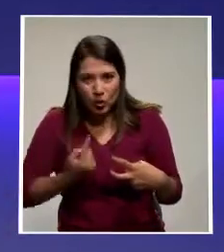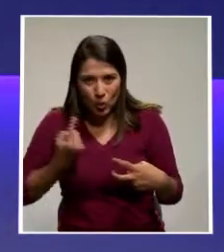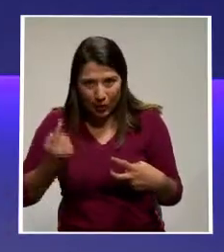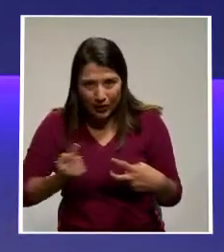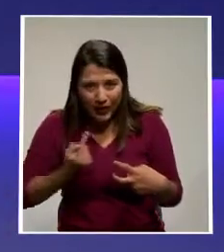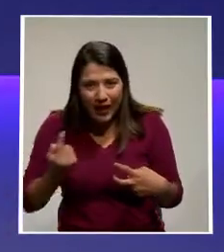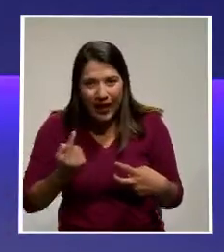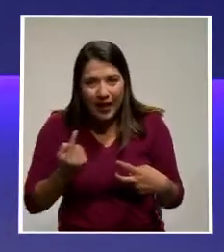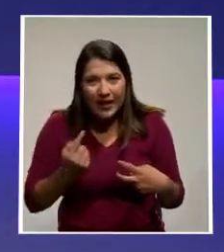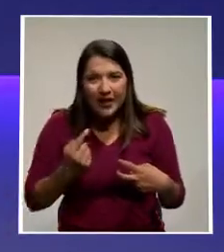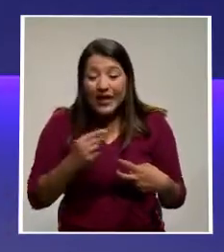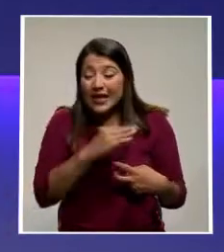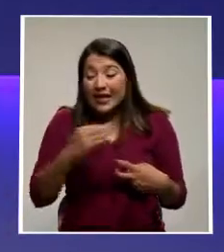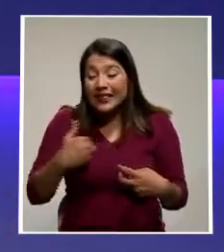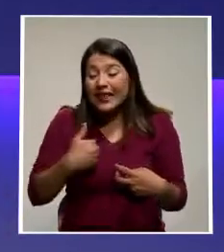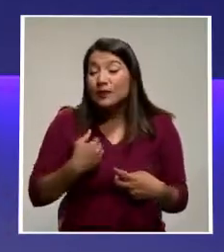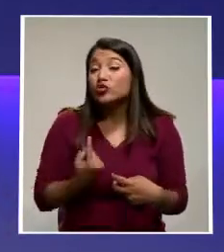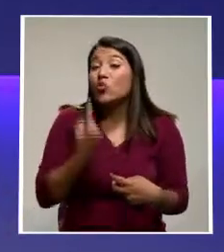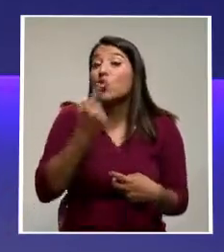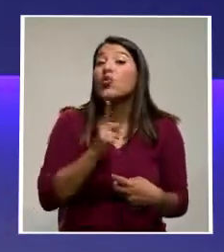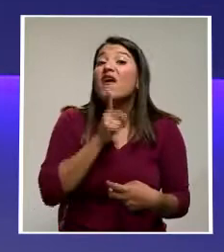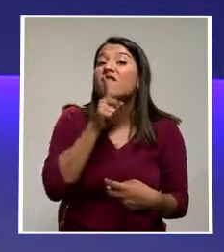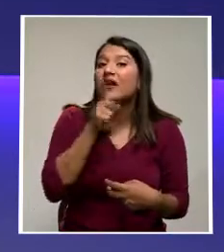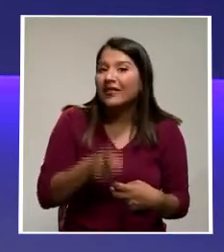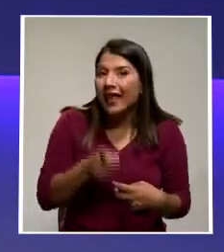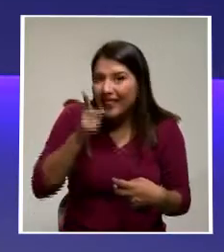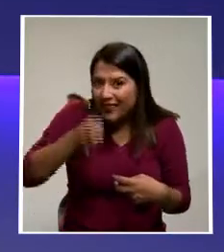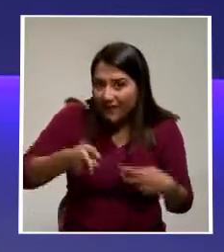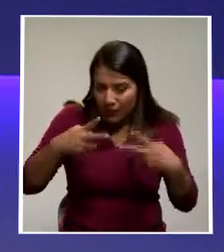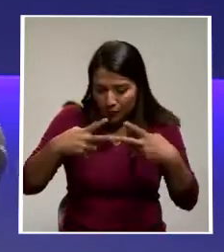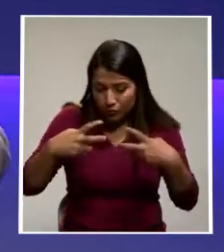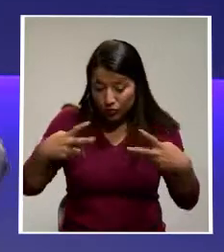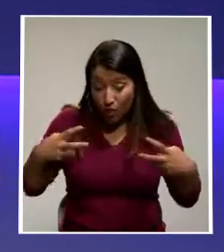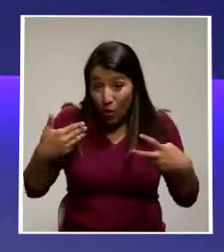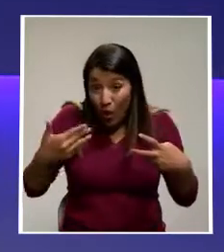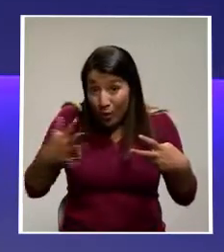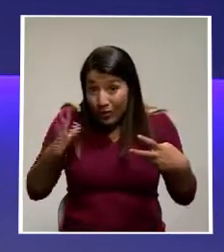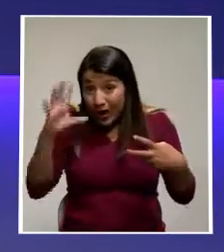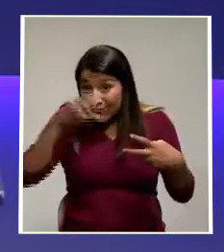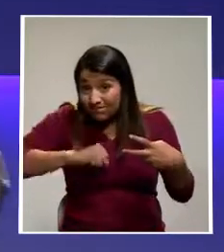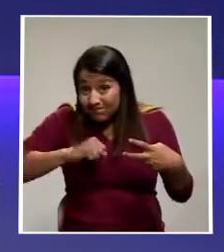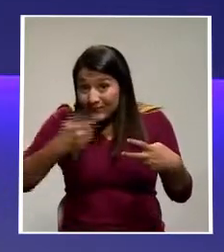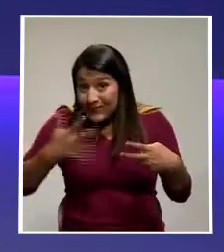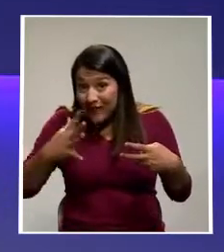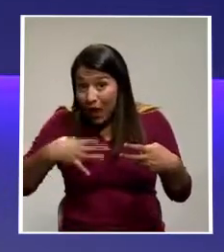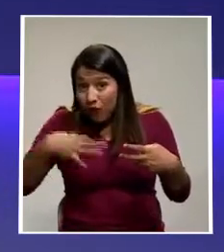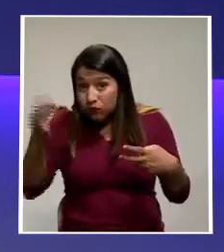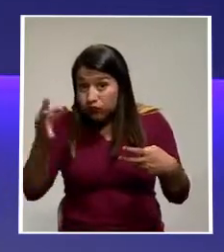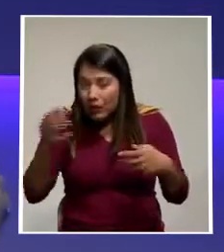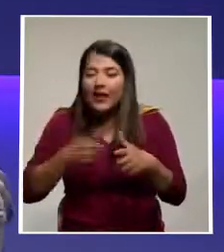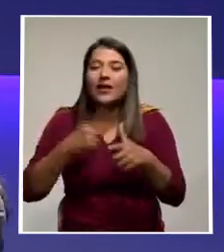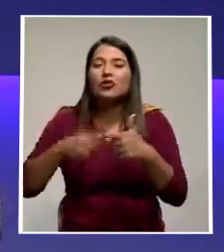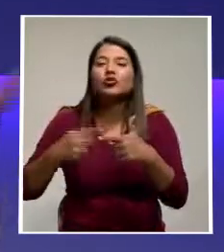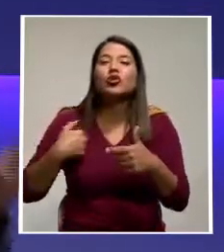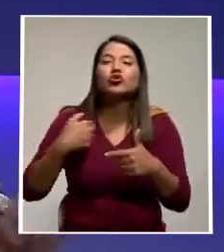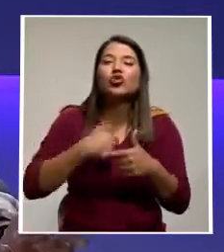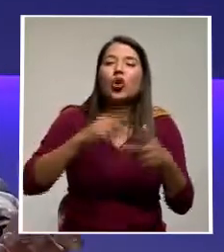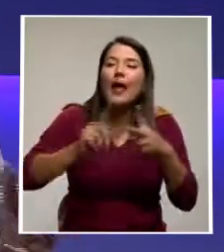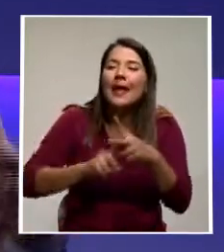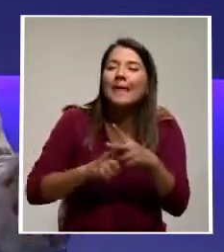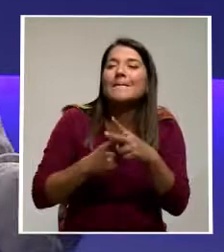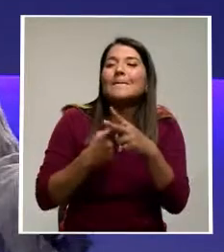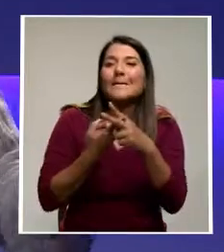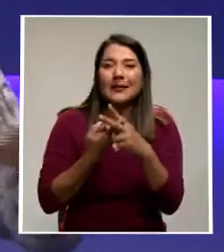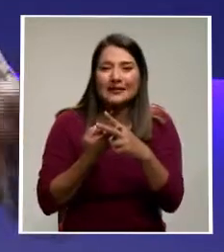que explorar. Una vez que descubren eso, entonces empezamos a valorar las